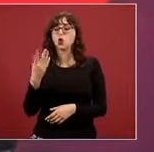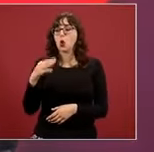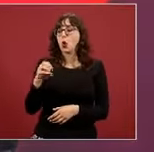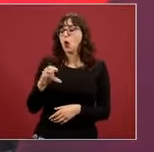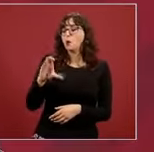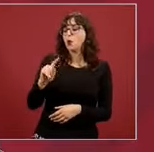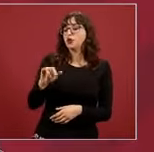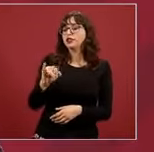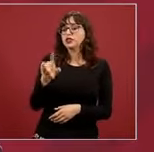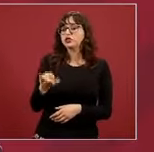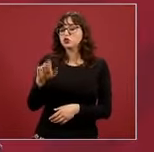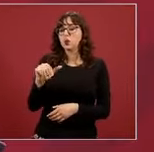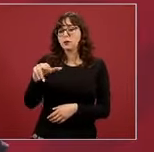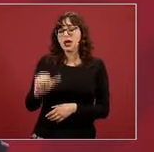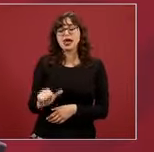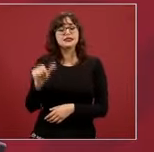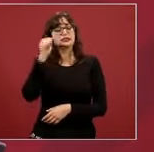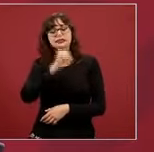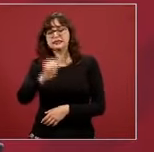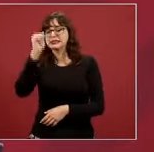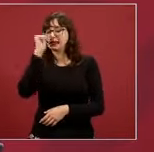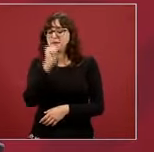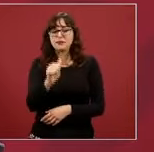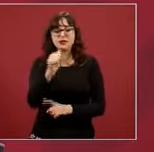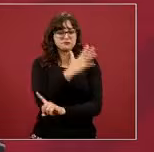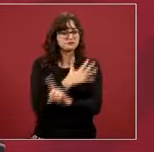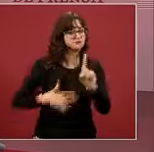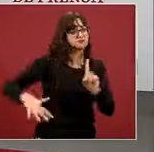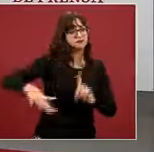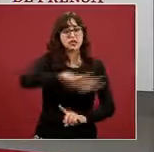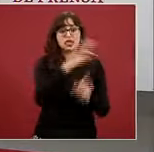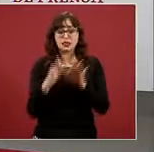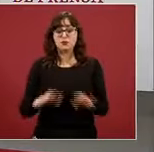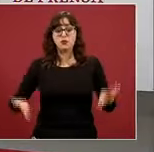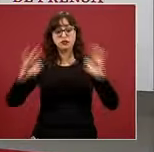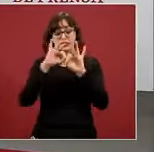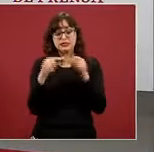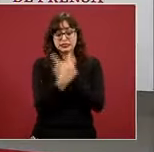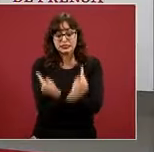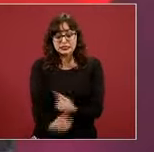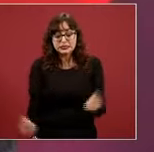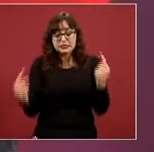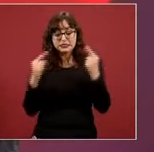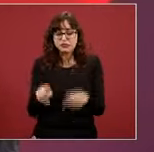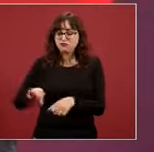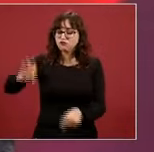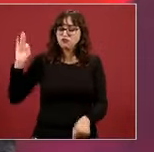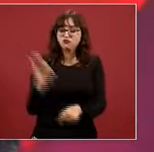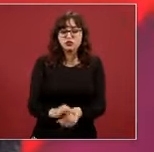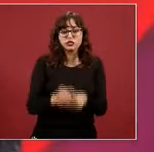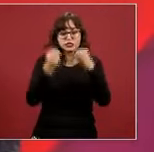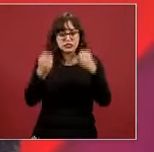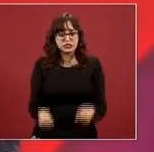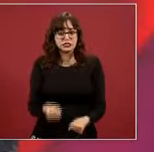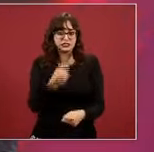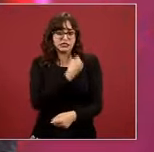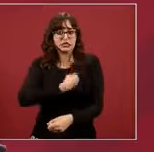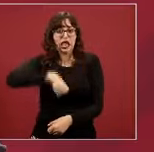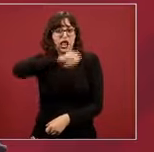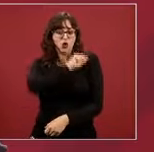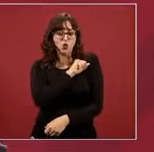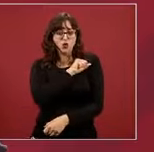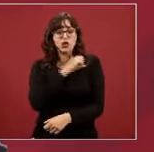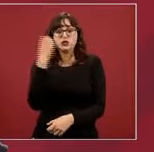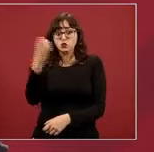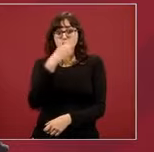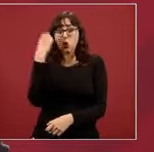buscar que en todo momento se garanticen las condiciones de seguridad sanitaria, no solamente en los planteles escolares, sino en todos los recintos del